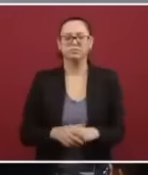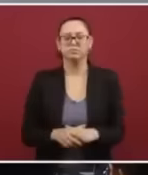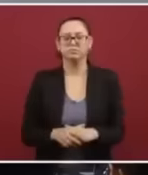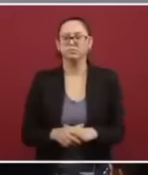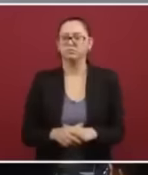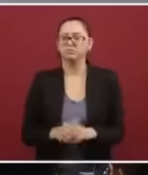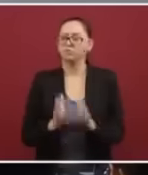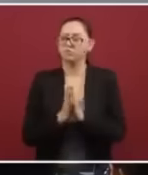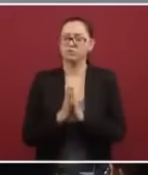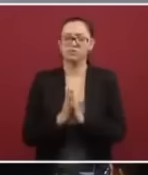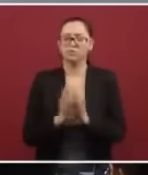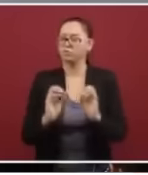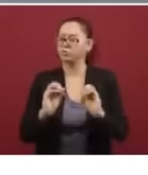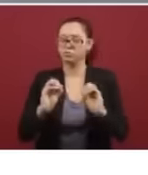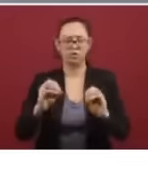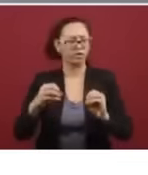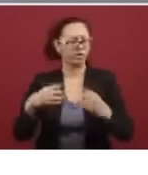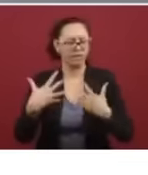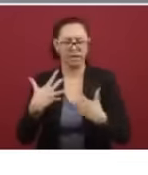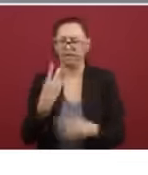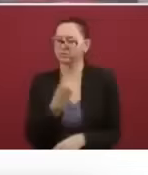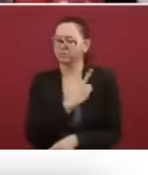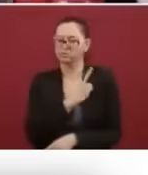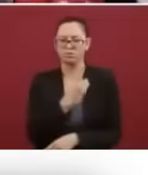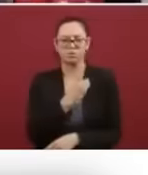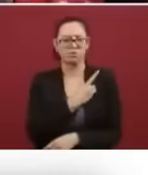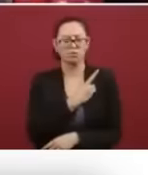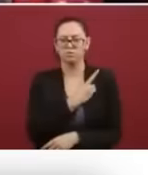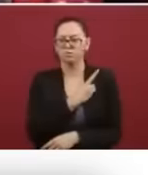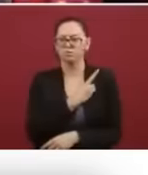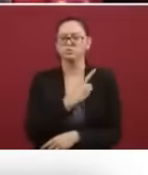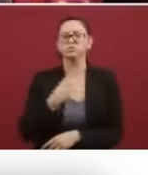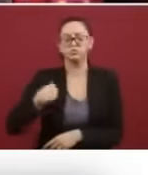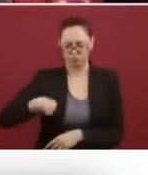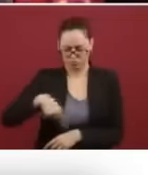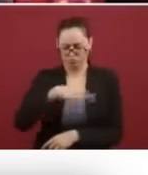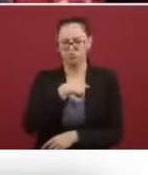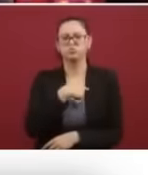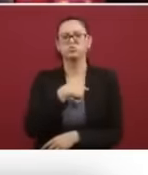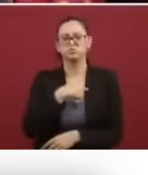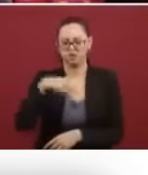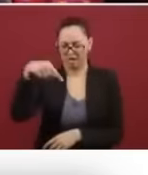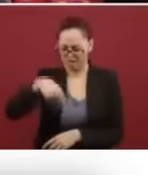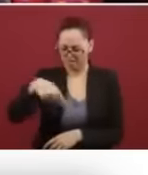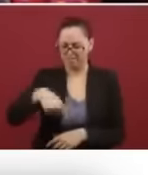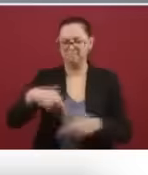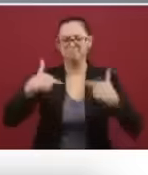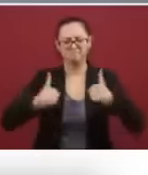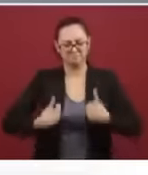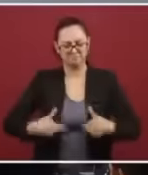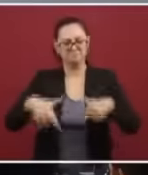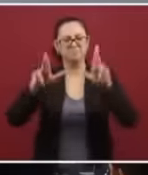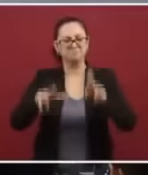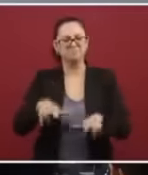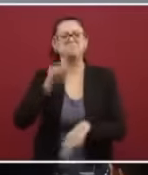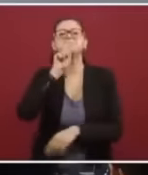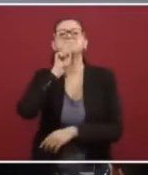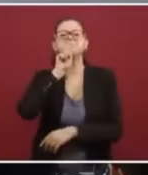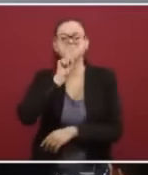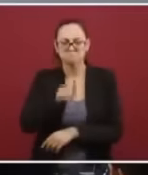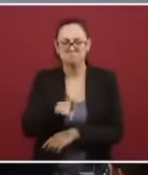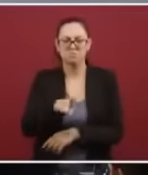dejen solos, que estamos nosotros también aquí representados